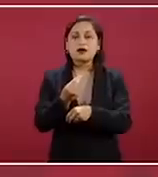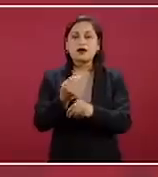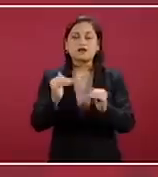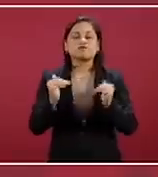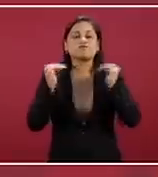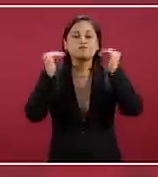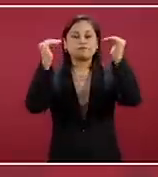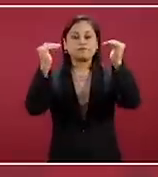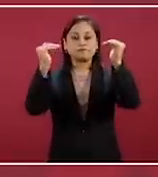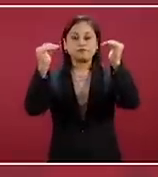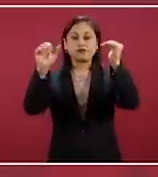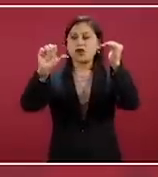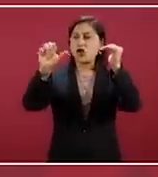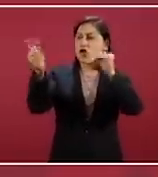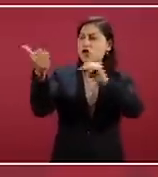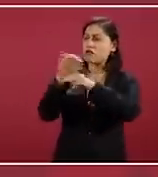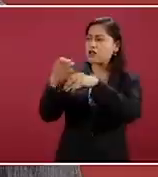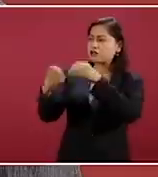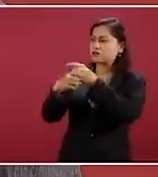todo lo demás.